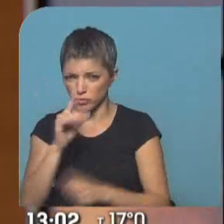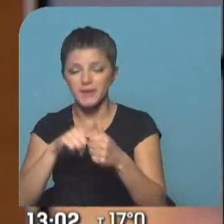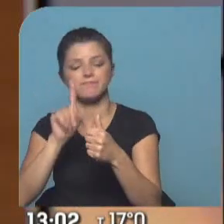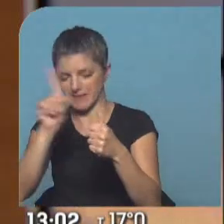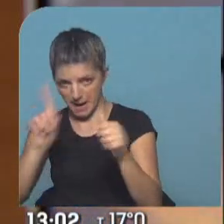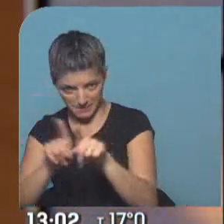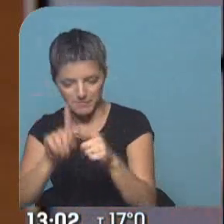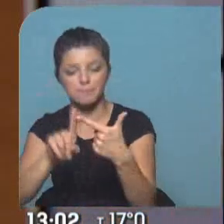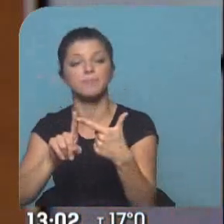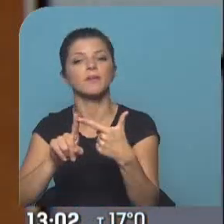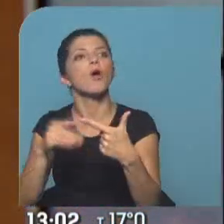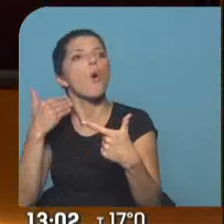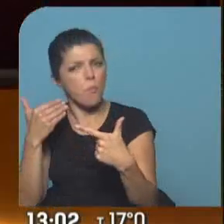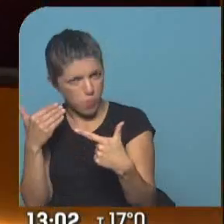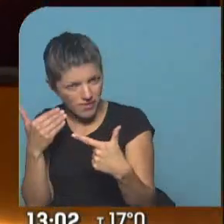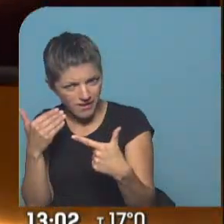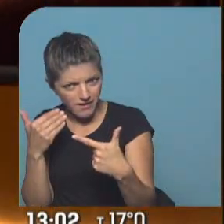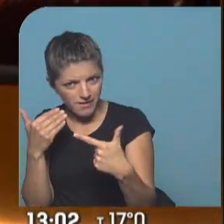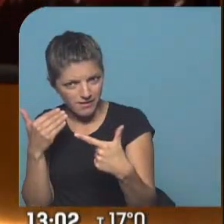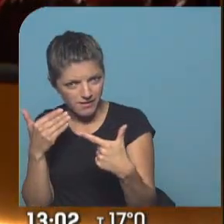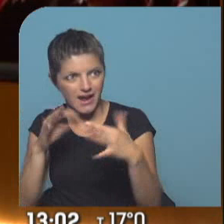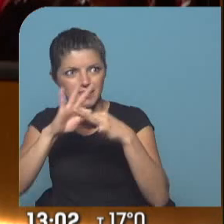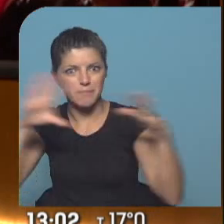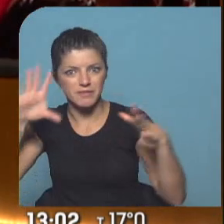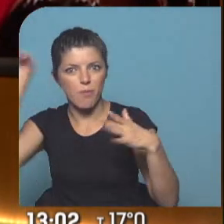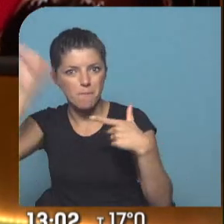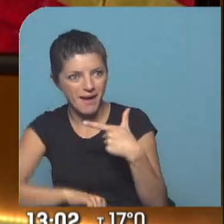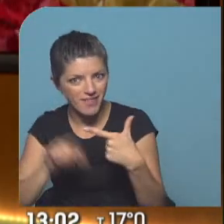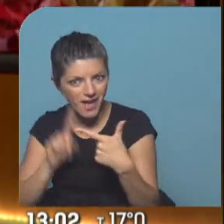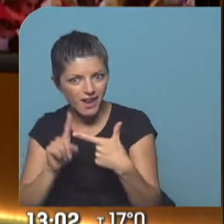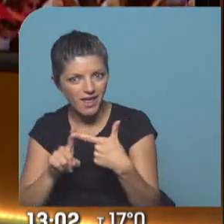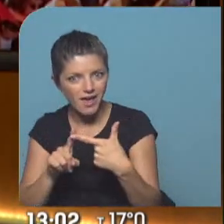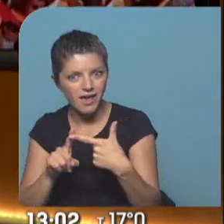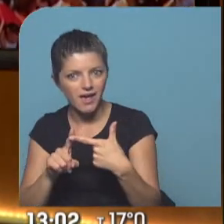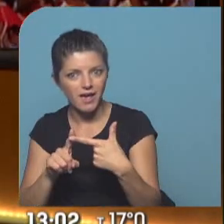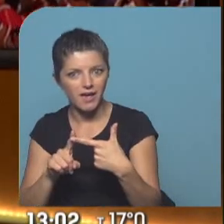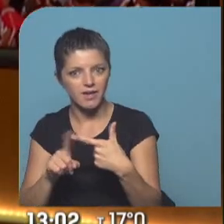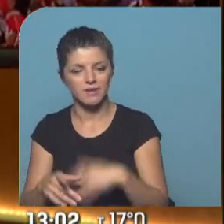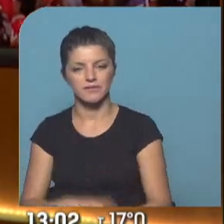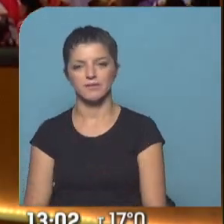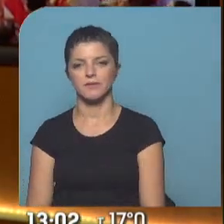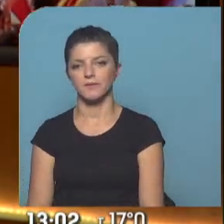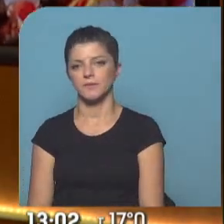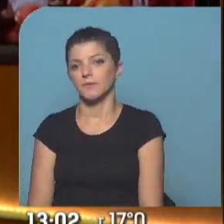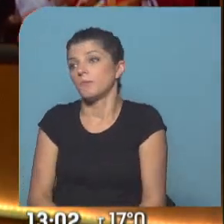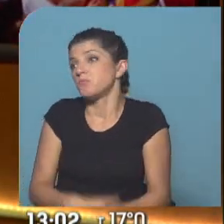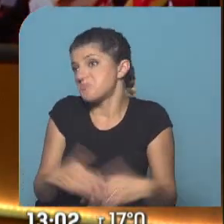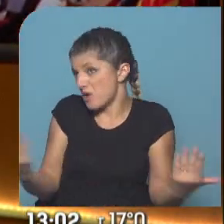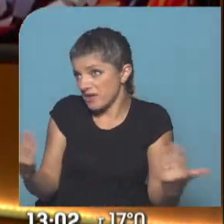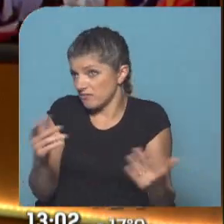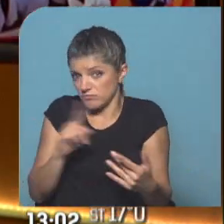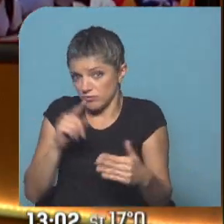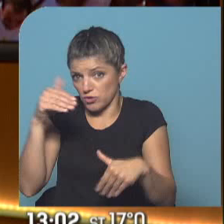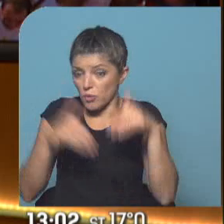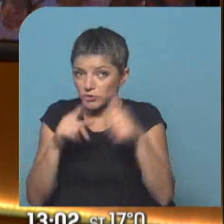misma pregunta, ¿puede pasar que pierda el independentismo el 1 de octubre? ¿Puede pasar que no se vote? Puede